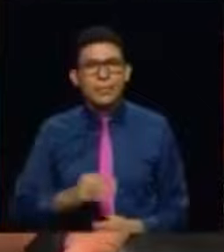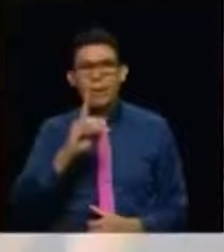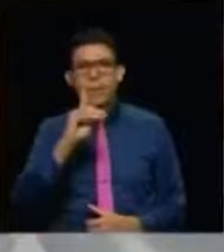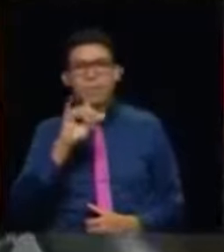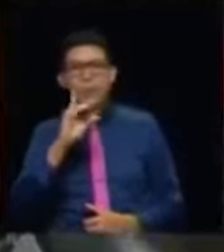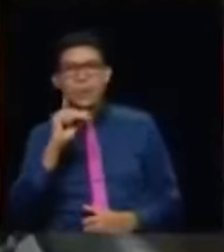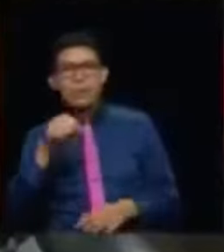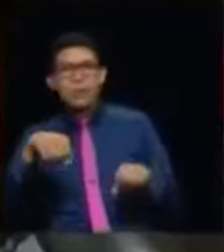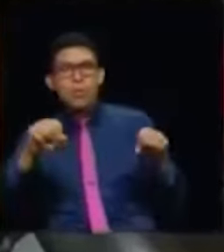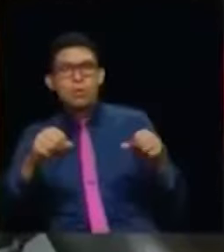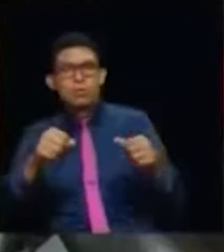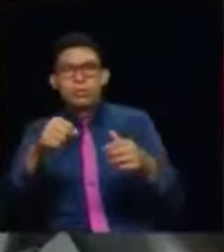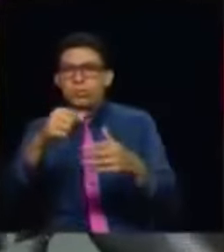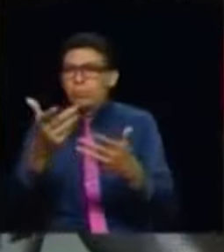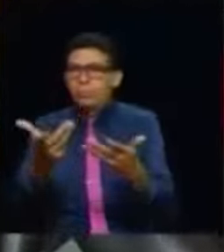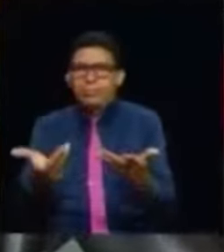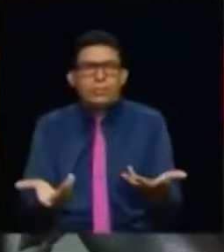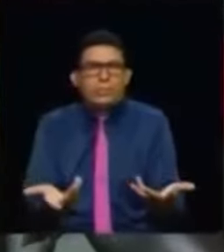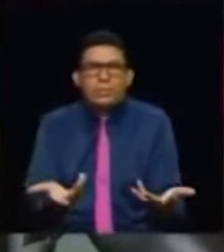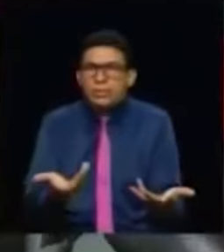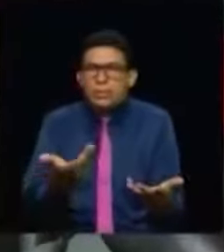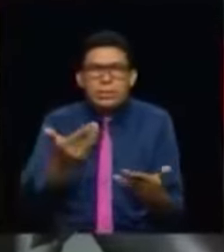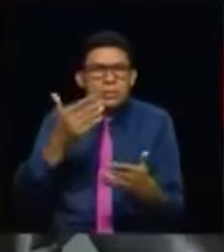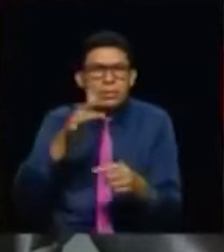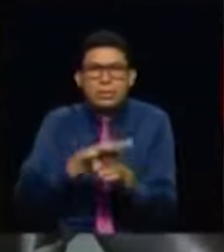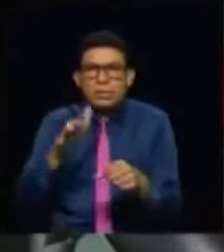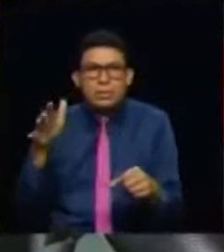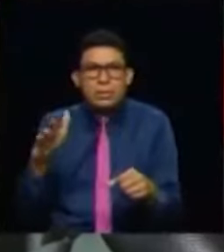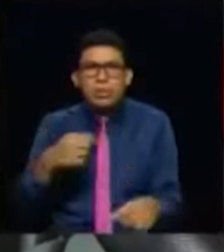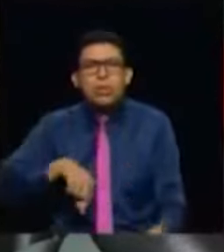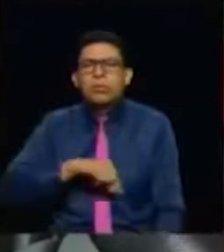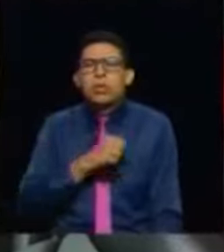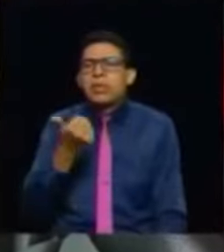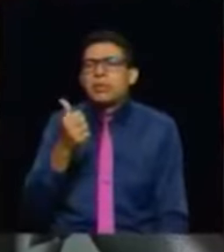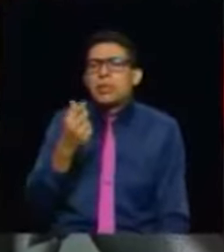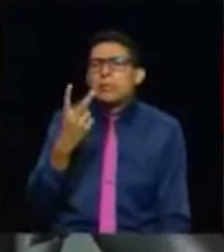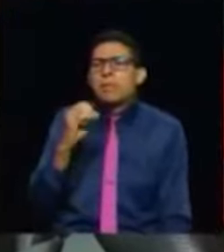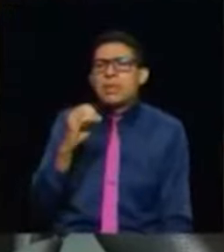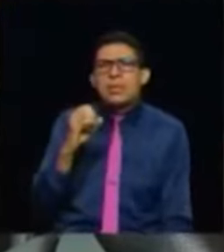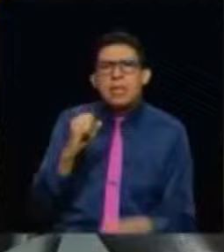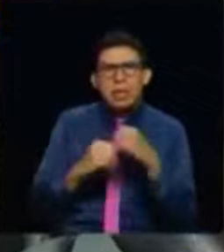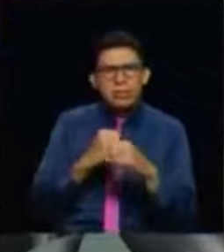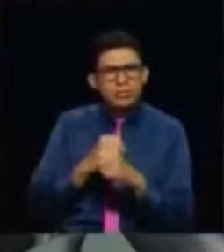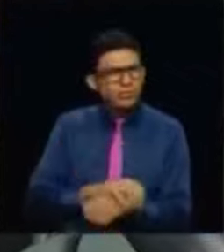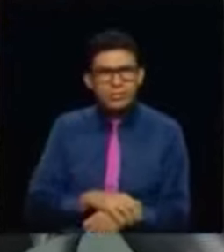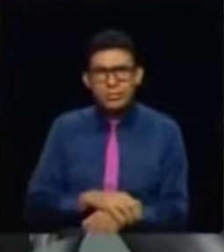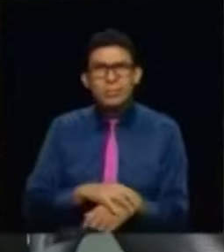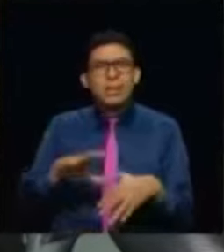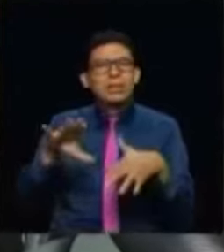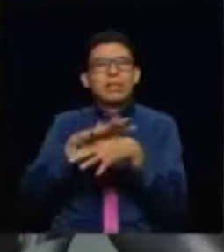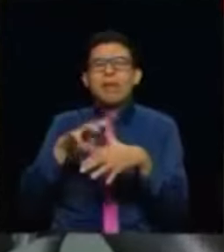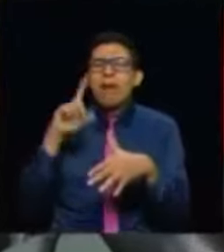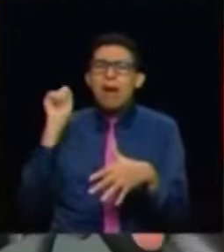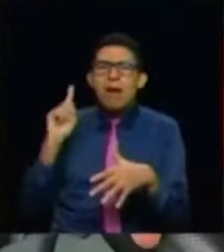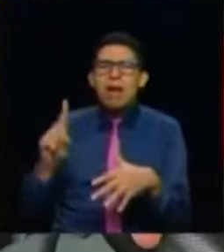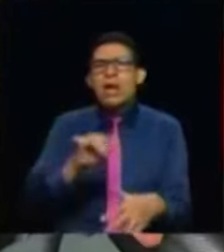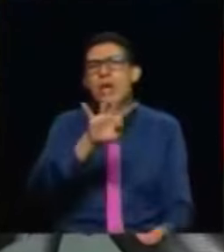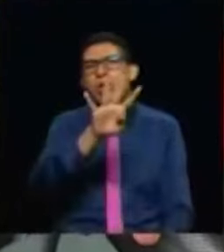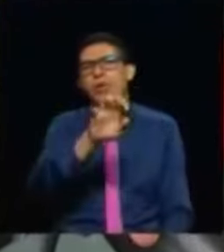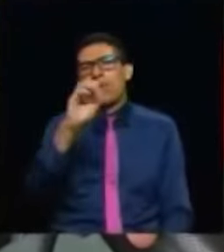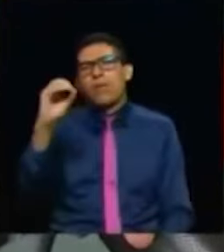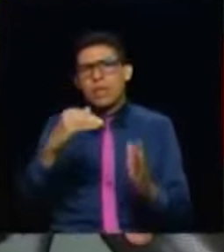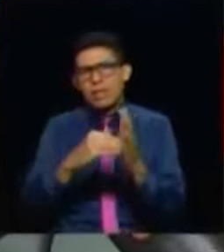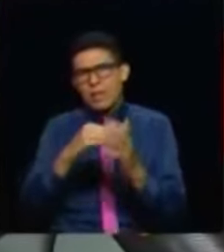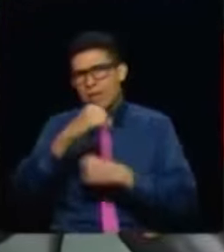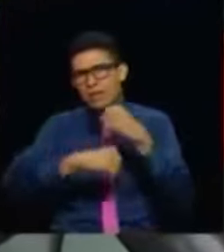todo, porque es que nosotros somos un gremio que no llevamos 10, 15, 20 años. El taxismo lleva más de 90 años en